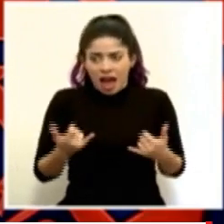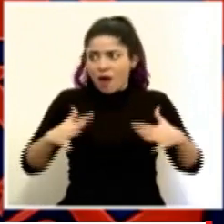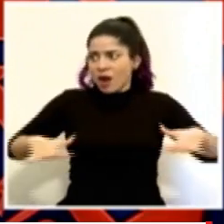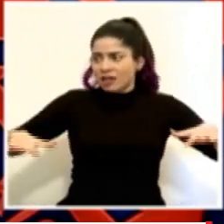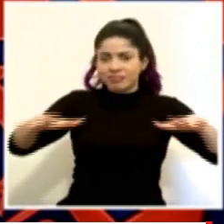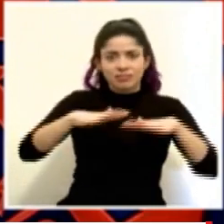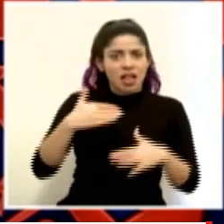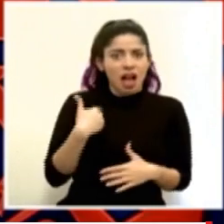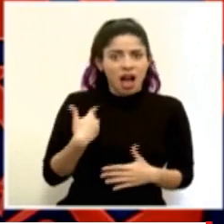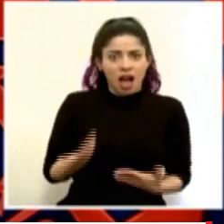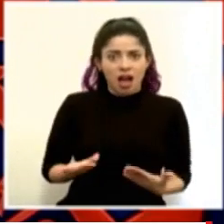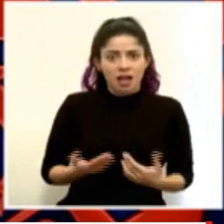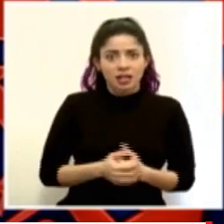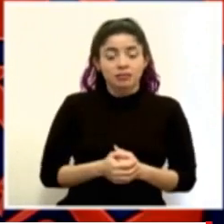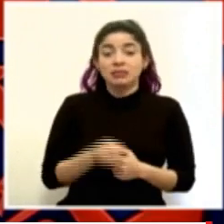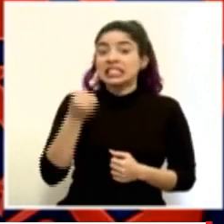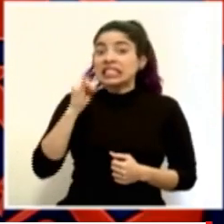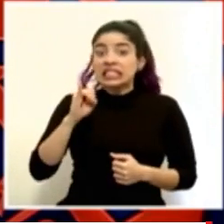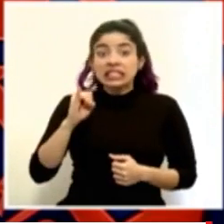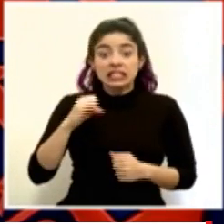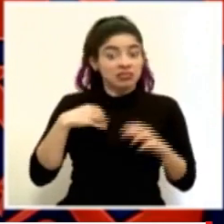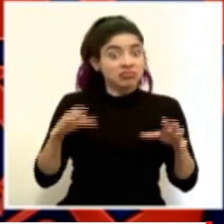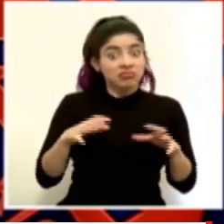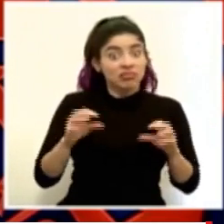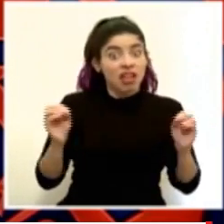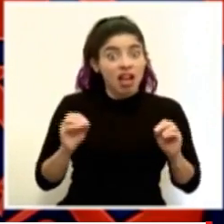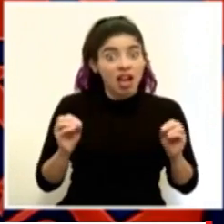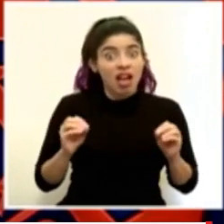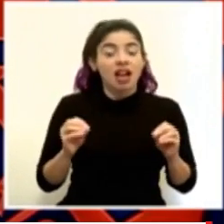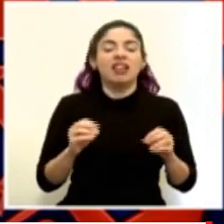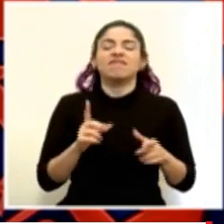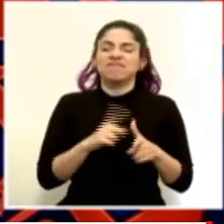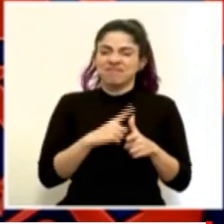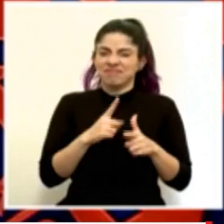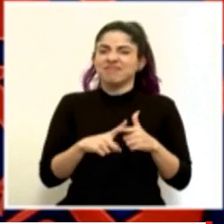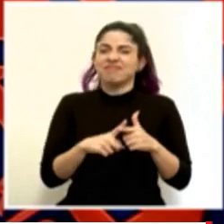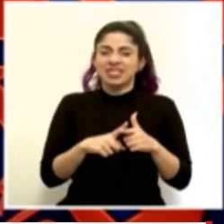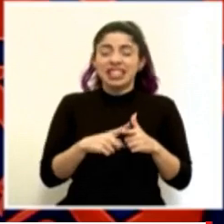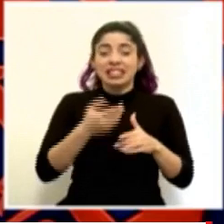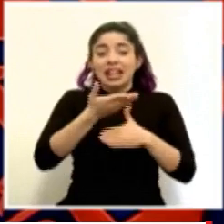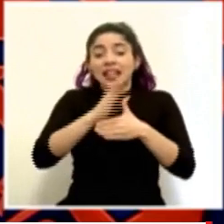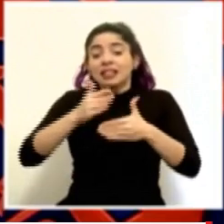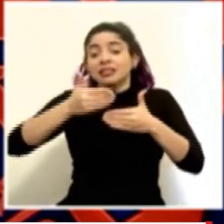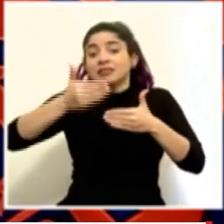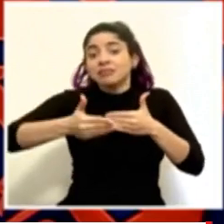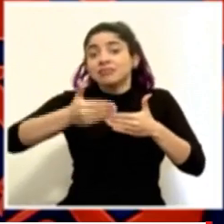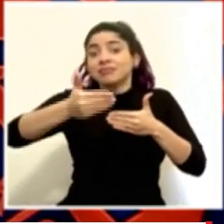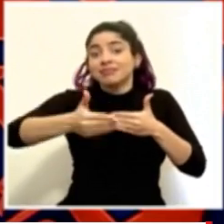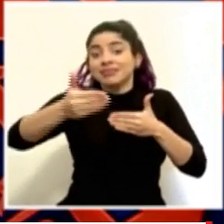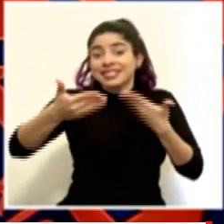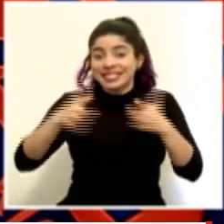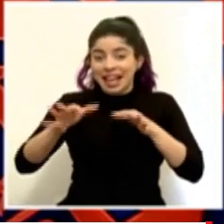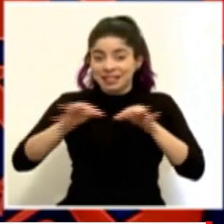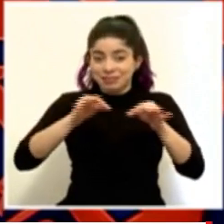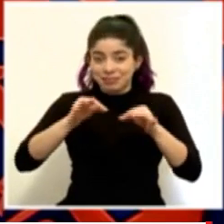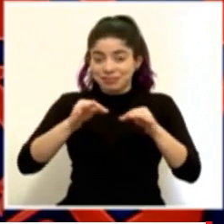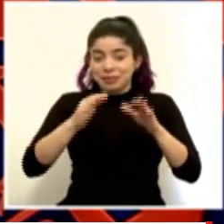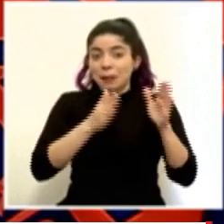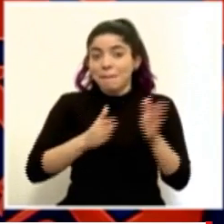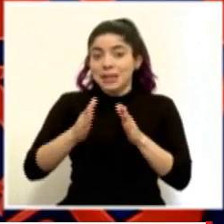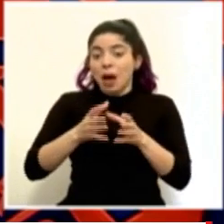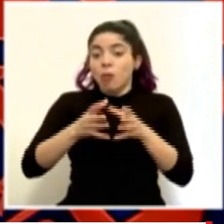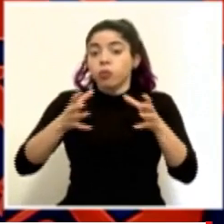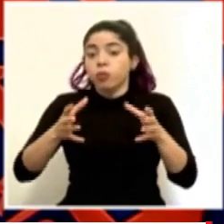ella. Porque de lo contrario se nos saturan las diferentes etapas que hemos ya explicado